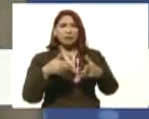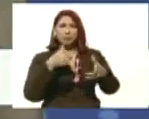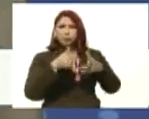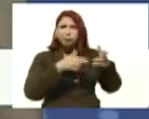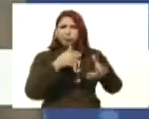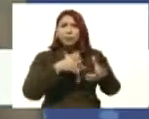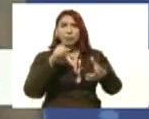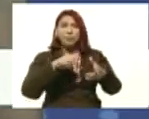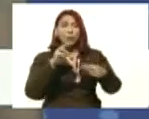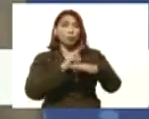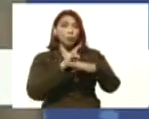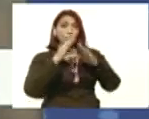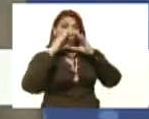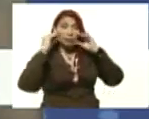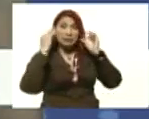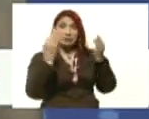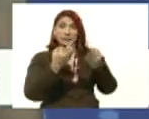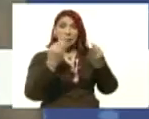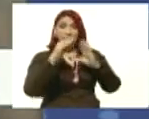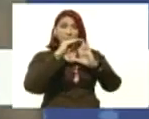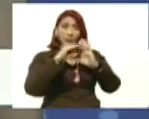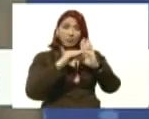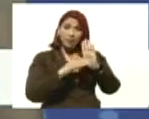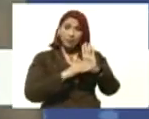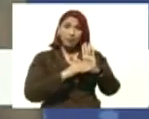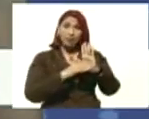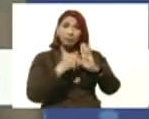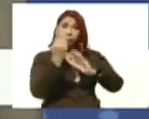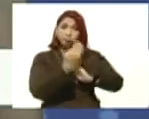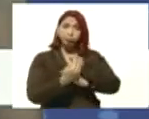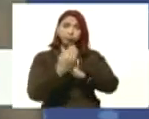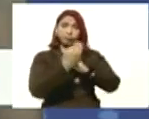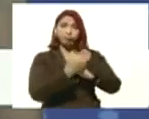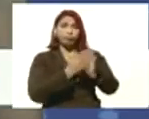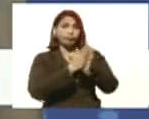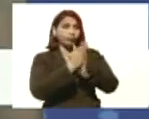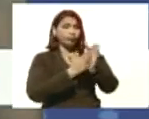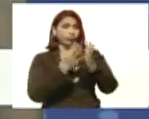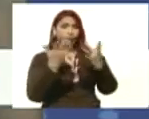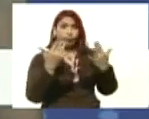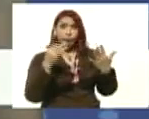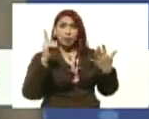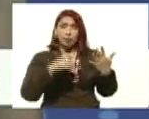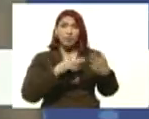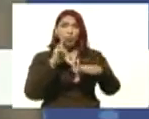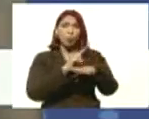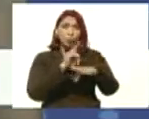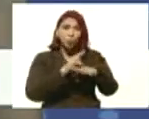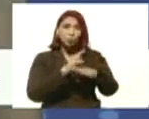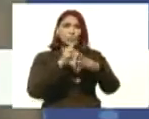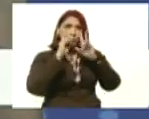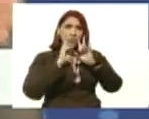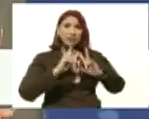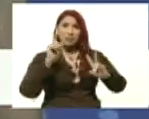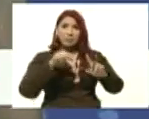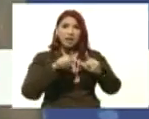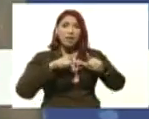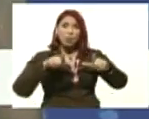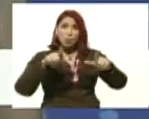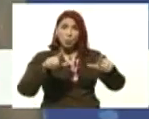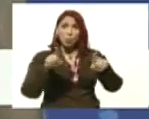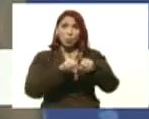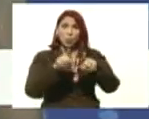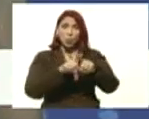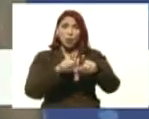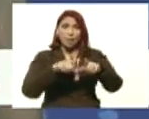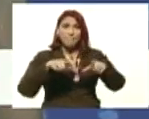Y siempre las medidas de prevención, el lavado de las manos, el uso de desinfectantes. Igual en los espacios públicos, nosotros